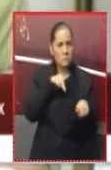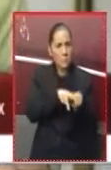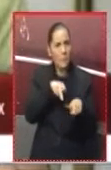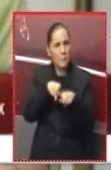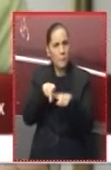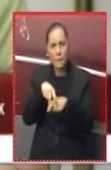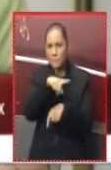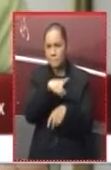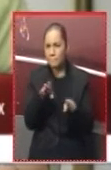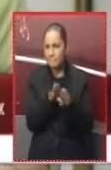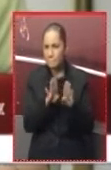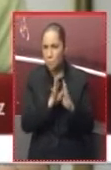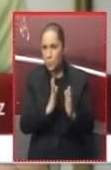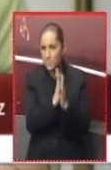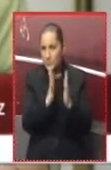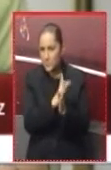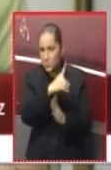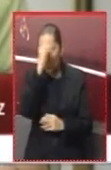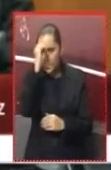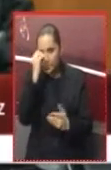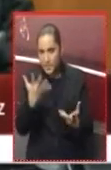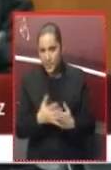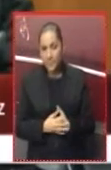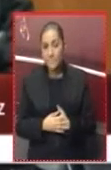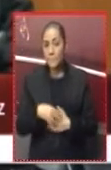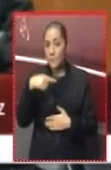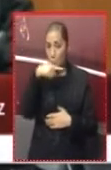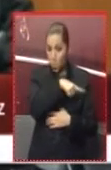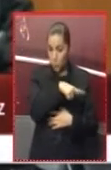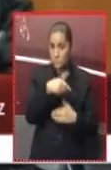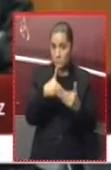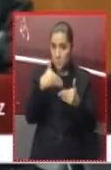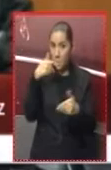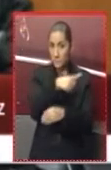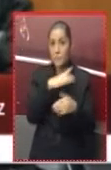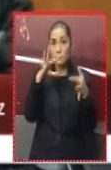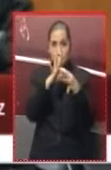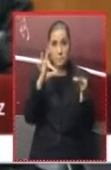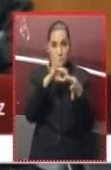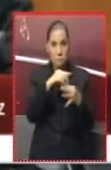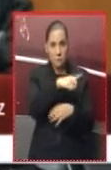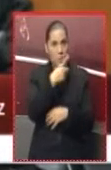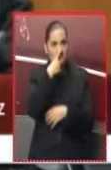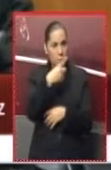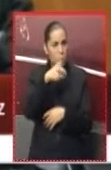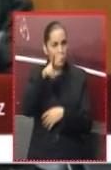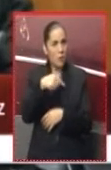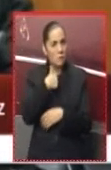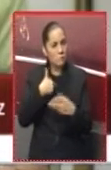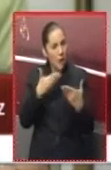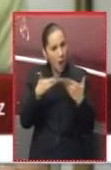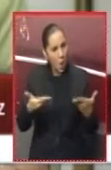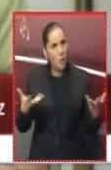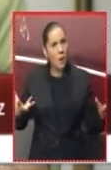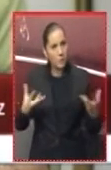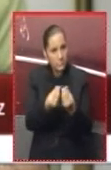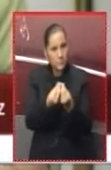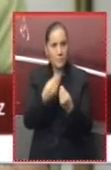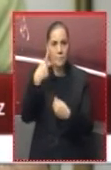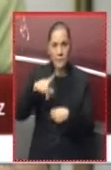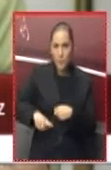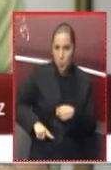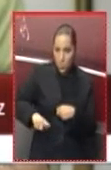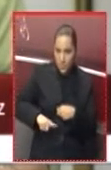Nos preocupa que usted ha reconocido públicamente sus fuertes vínculos con la actual Administración Pública Federal. Y la pregunta